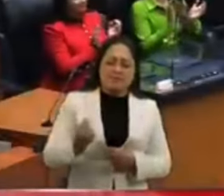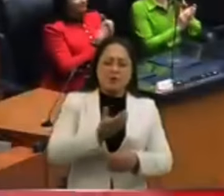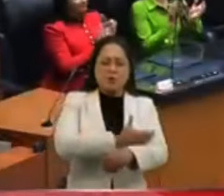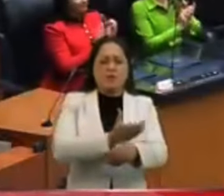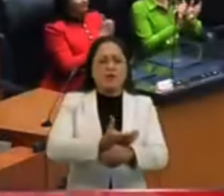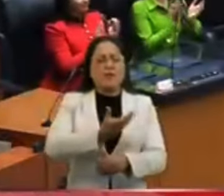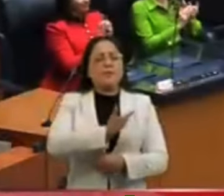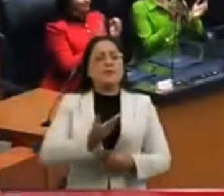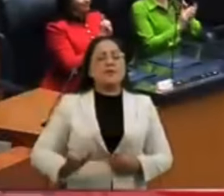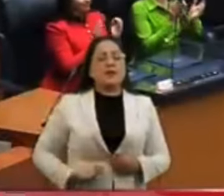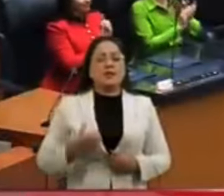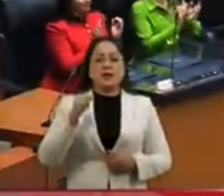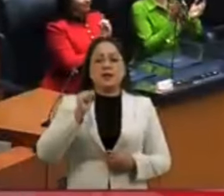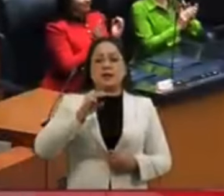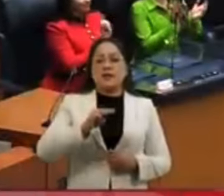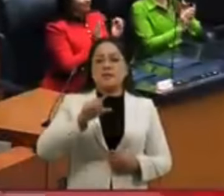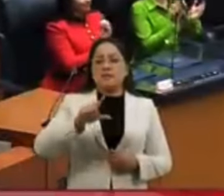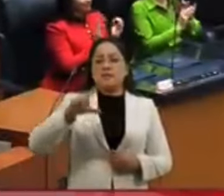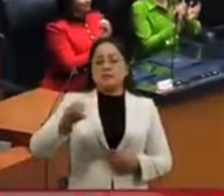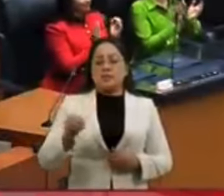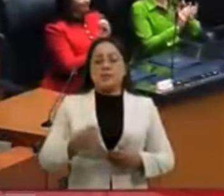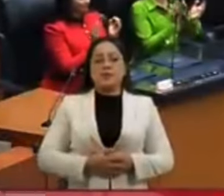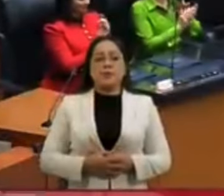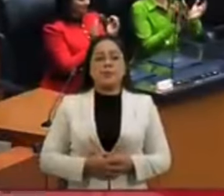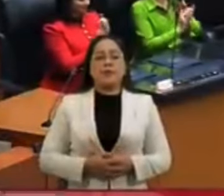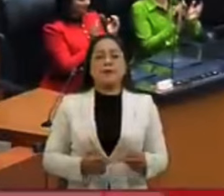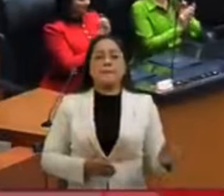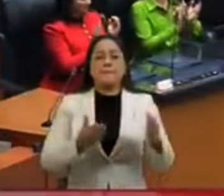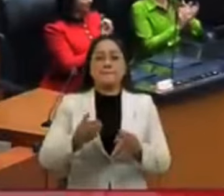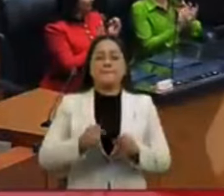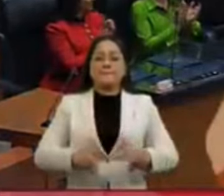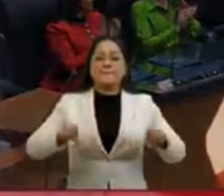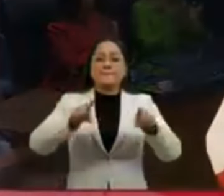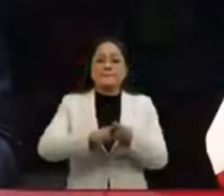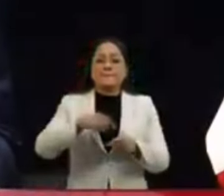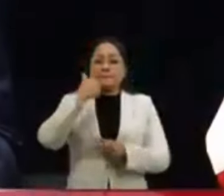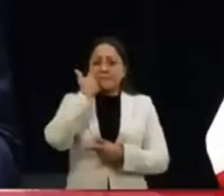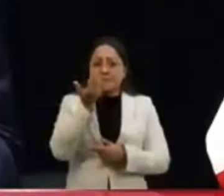López Obrador. Y quiero finalmente